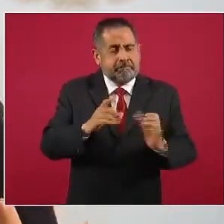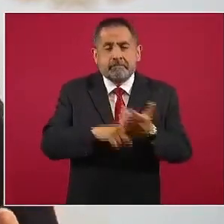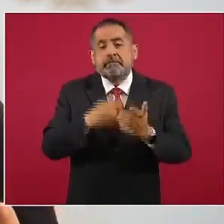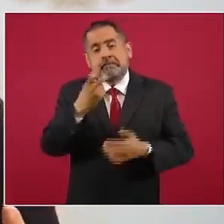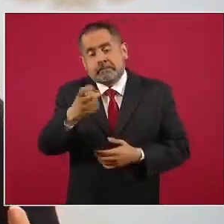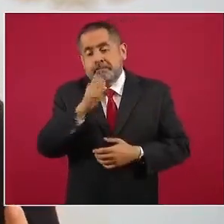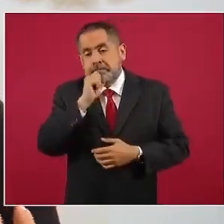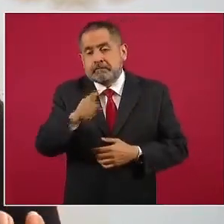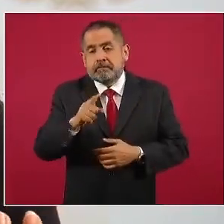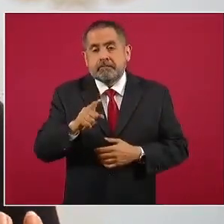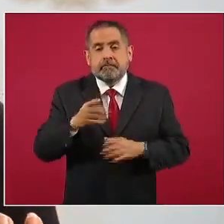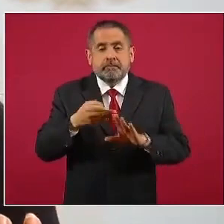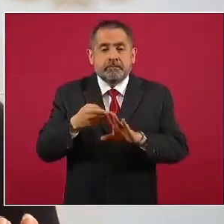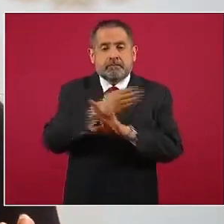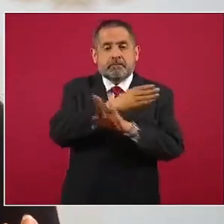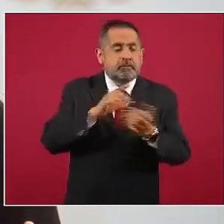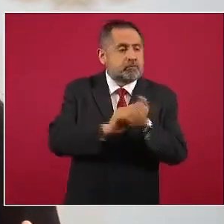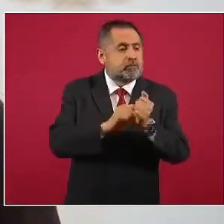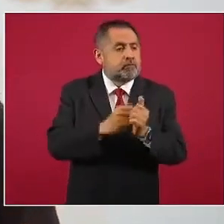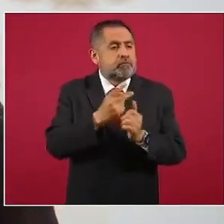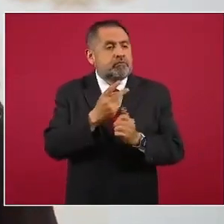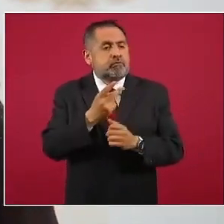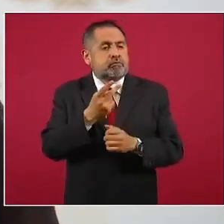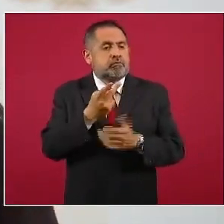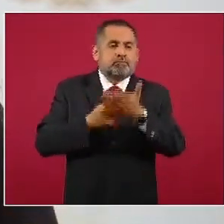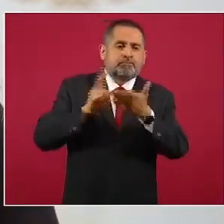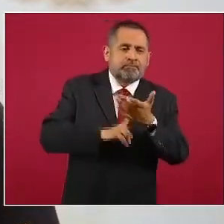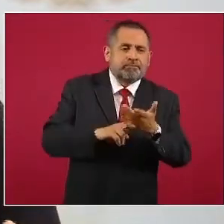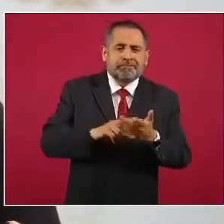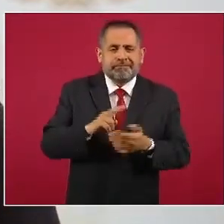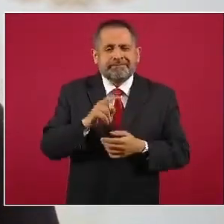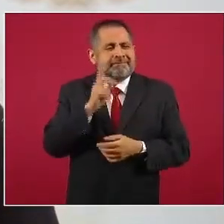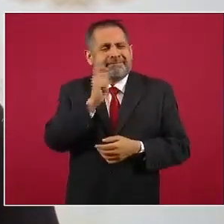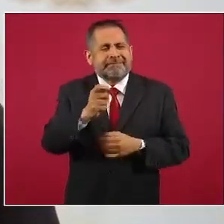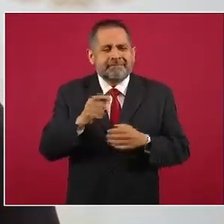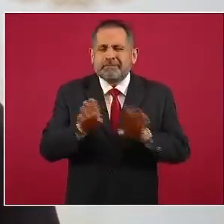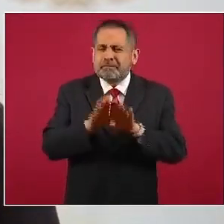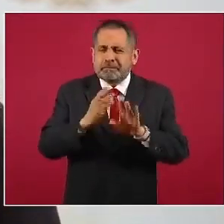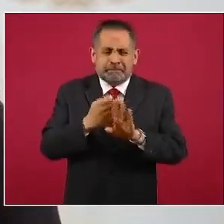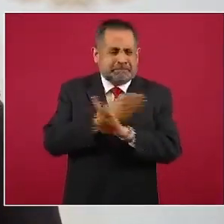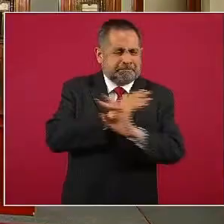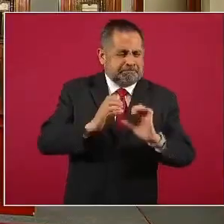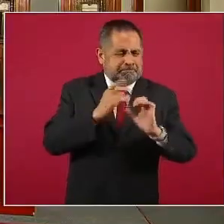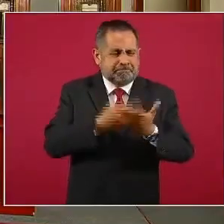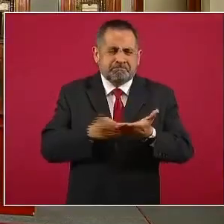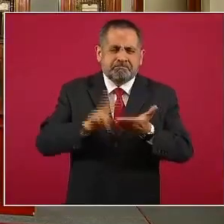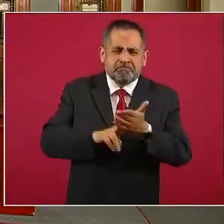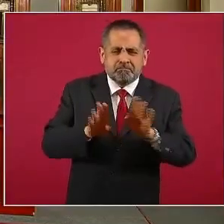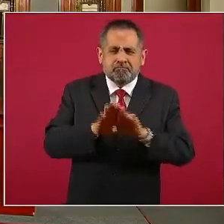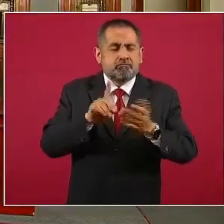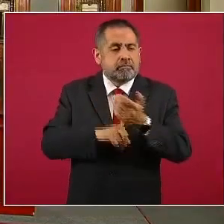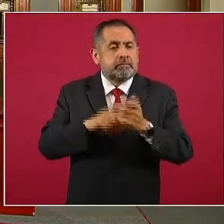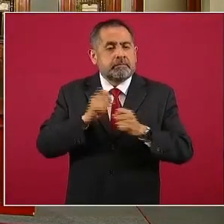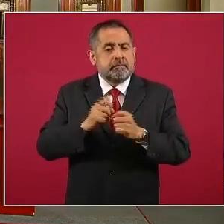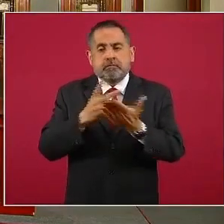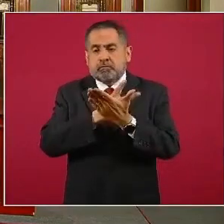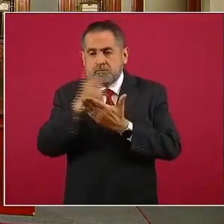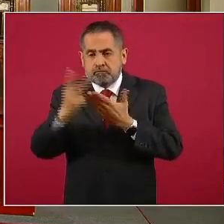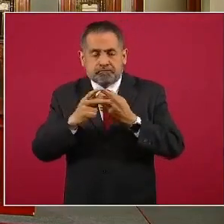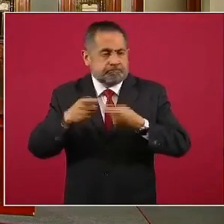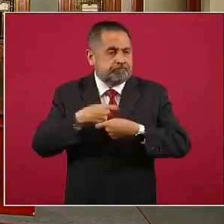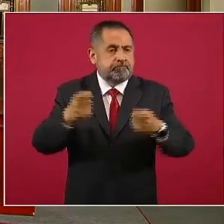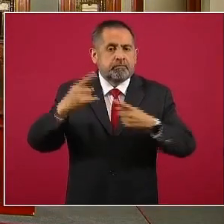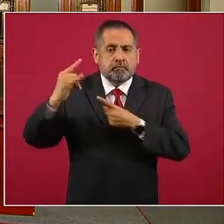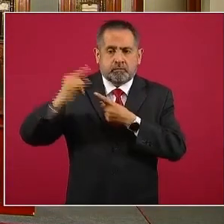importante que se conoce como prevención combinada. La estrategia de prevención combinada incluye el programa de